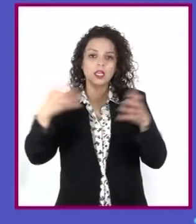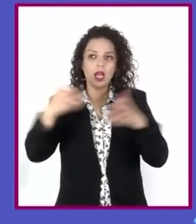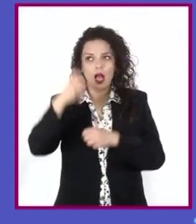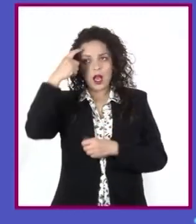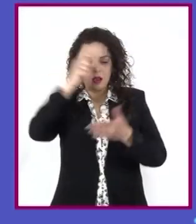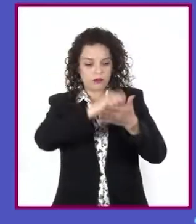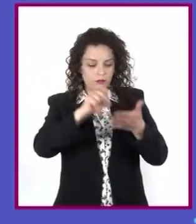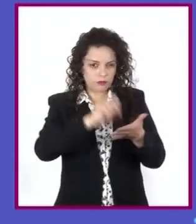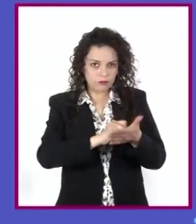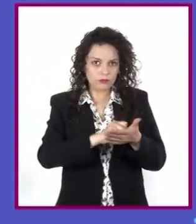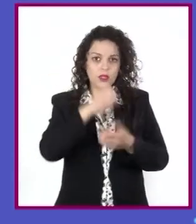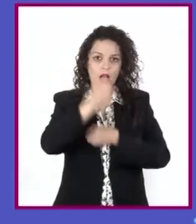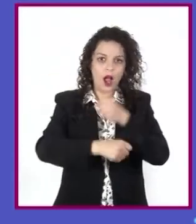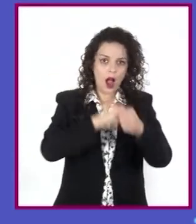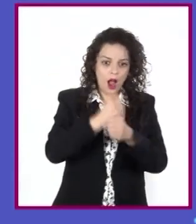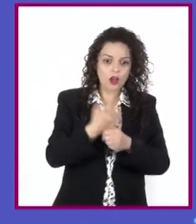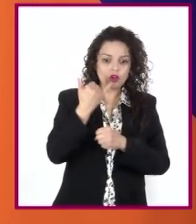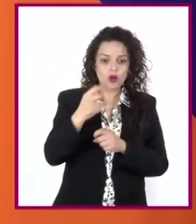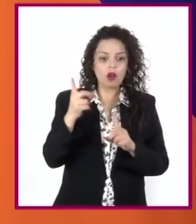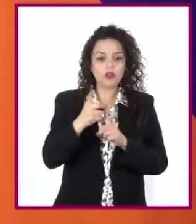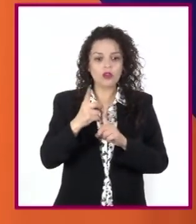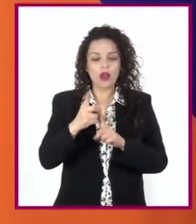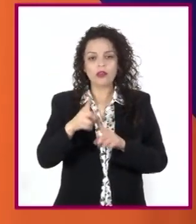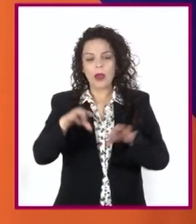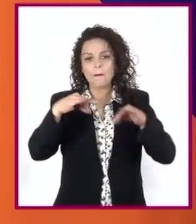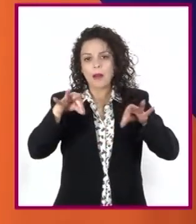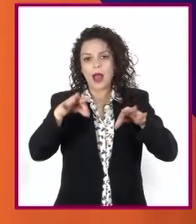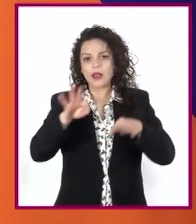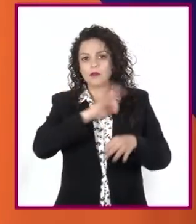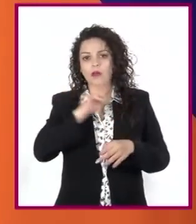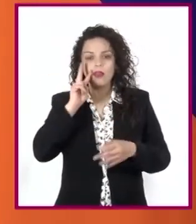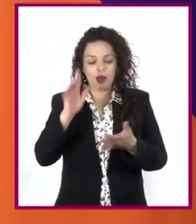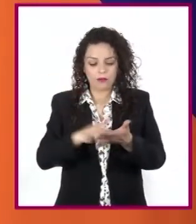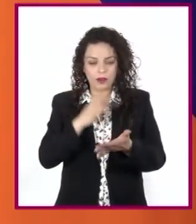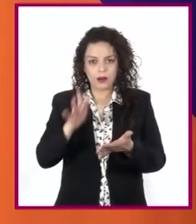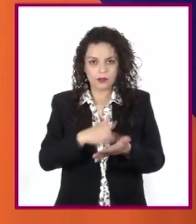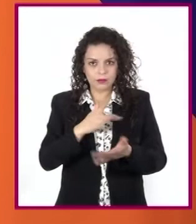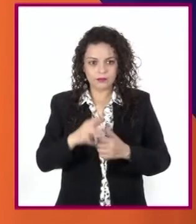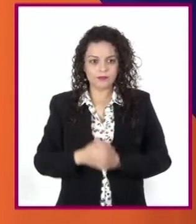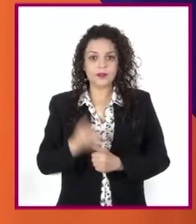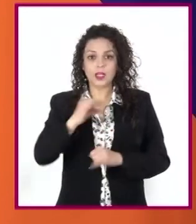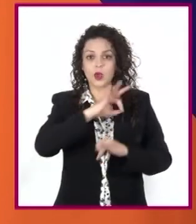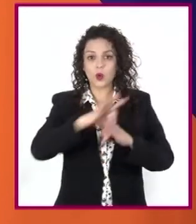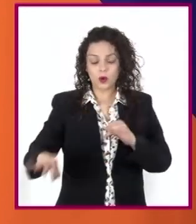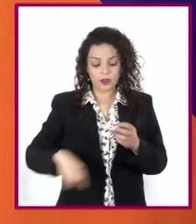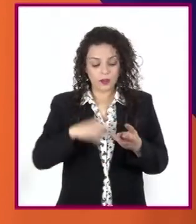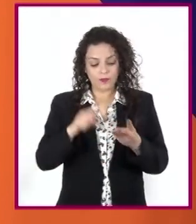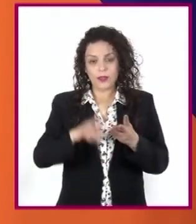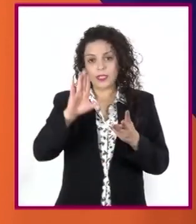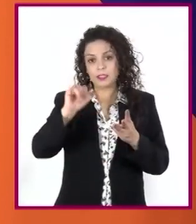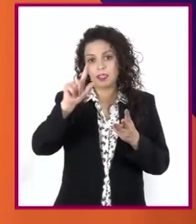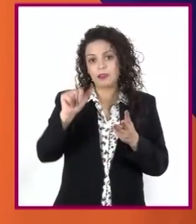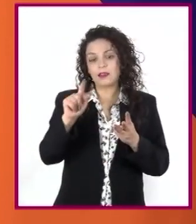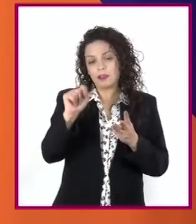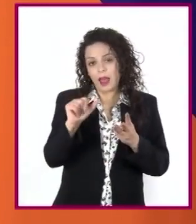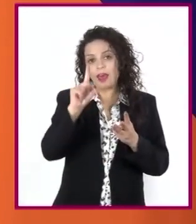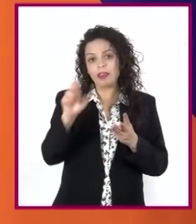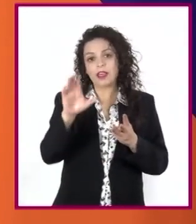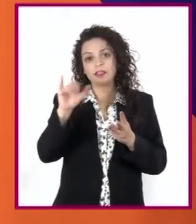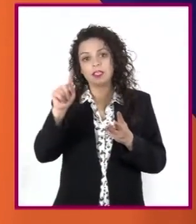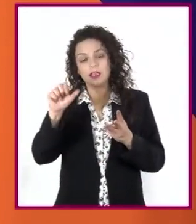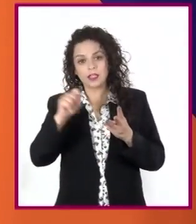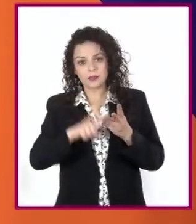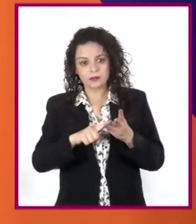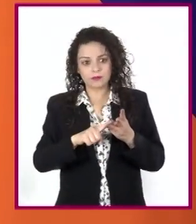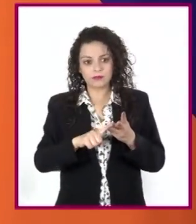página. Muy bien. Y finalmente está la cita de cita. Es cuando se menciona un texto citado por otro